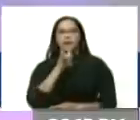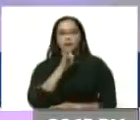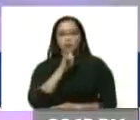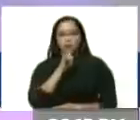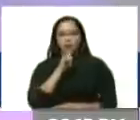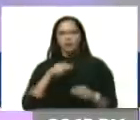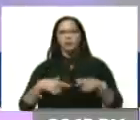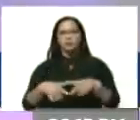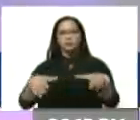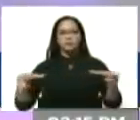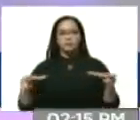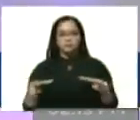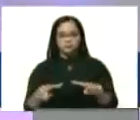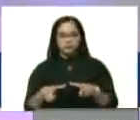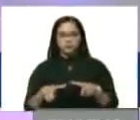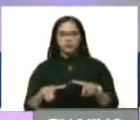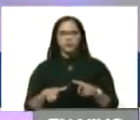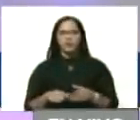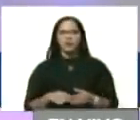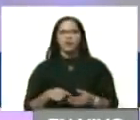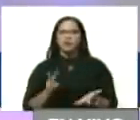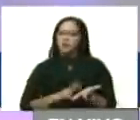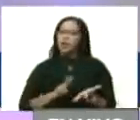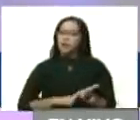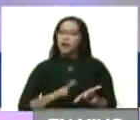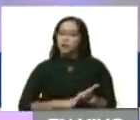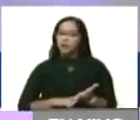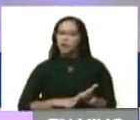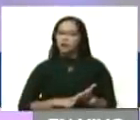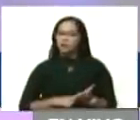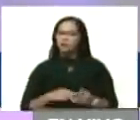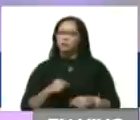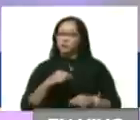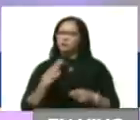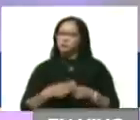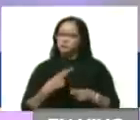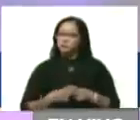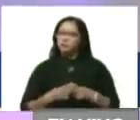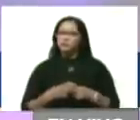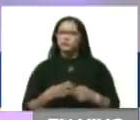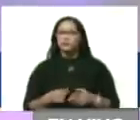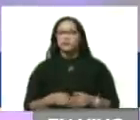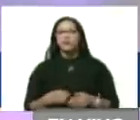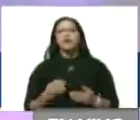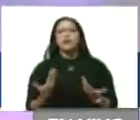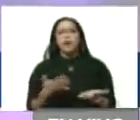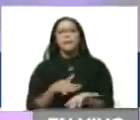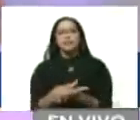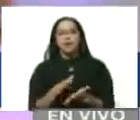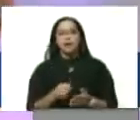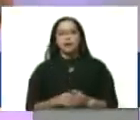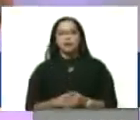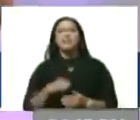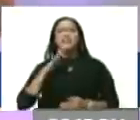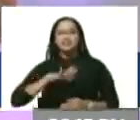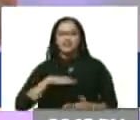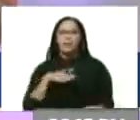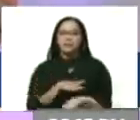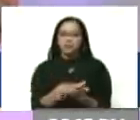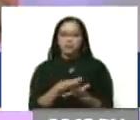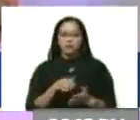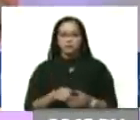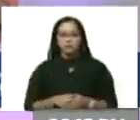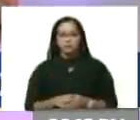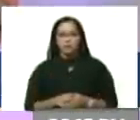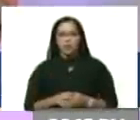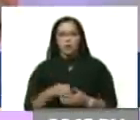una situación realmente grave que ha ocurrido y está ocurriendo. Como